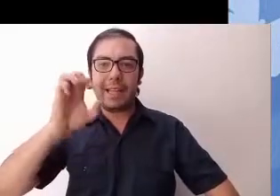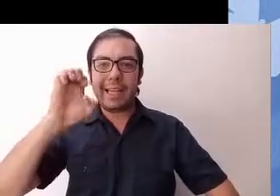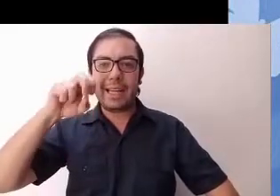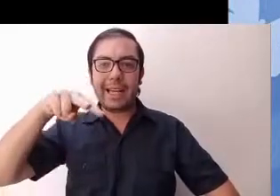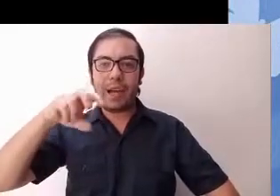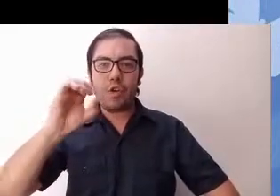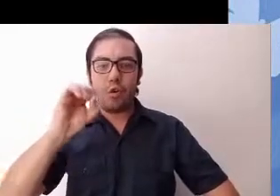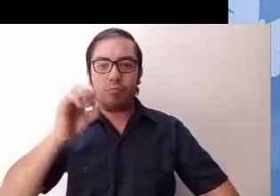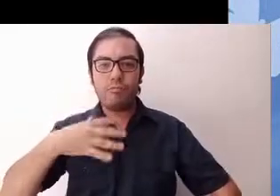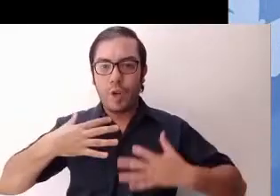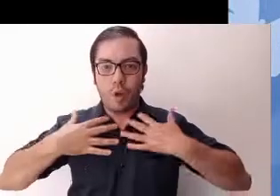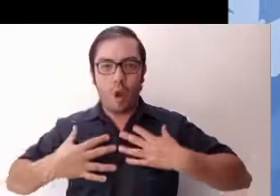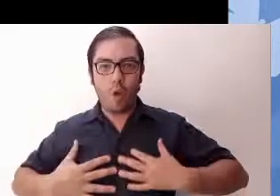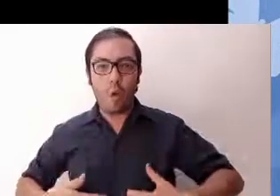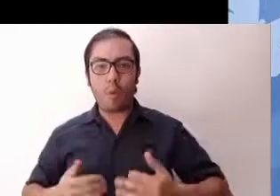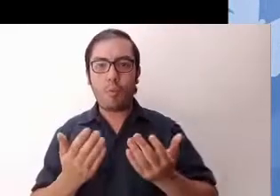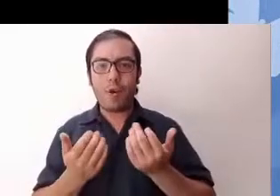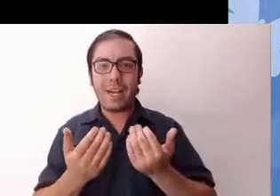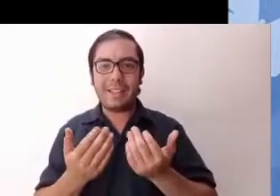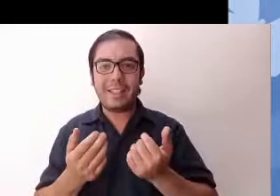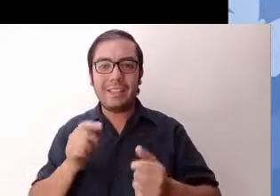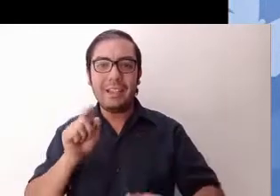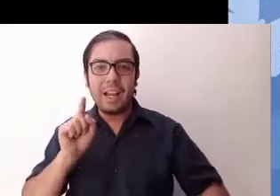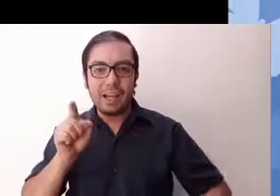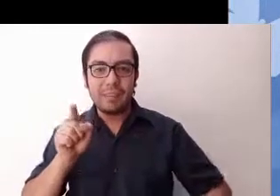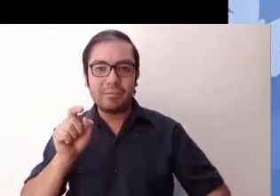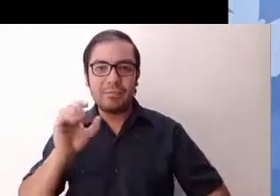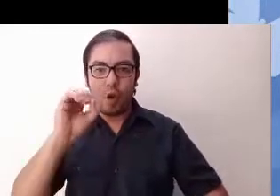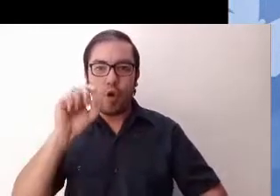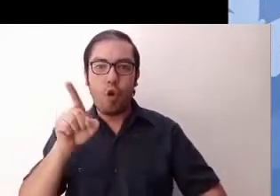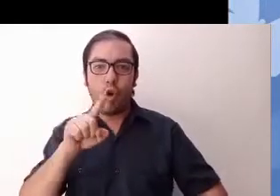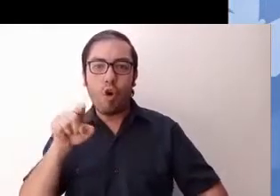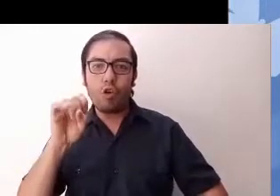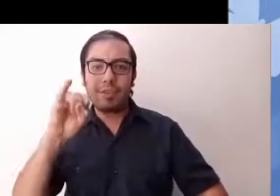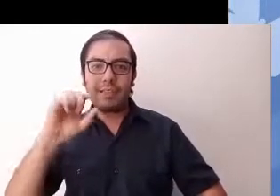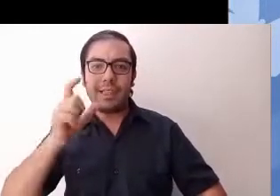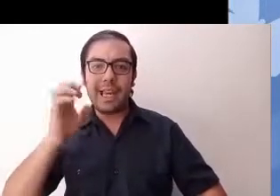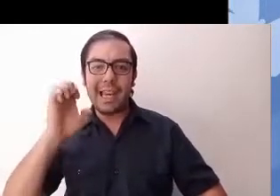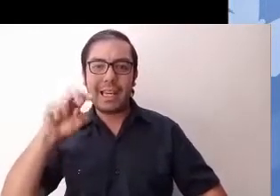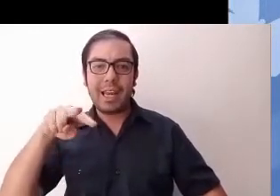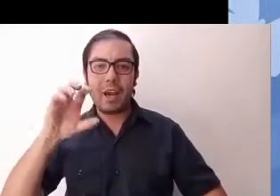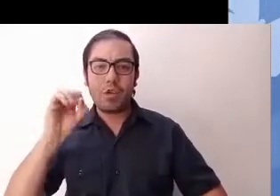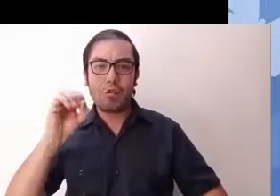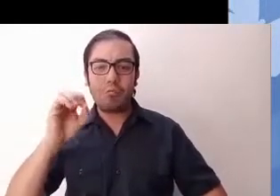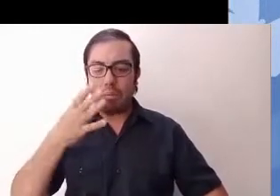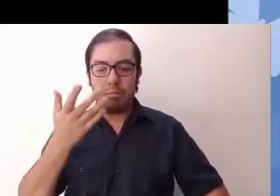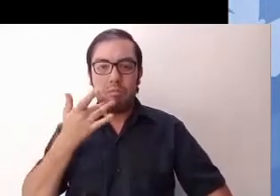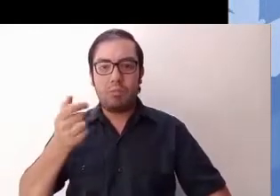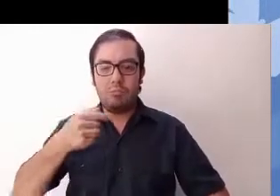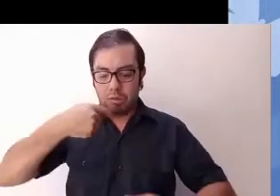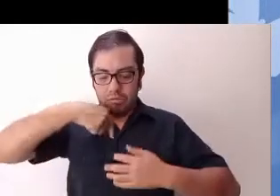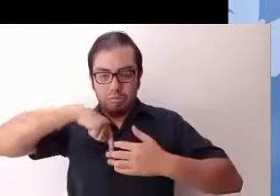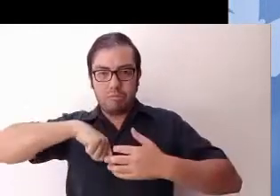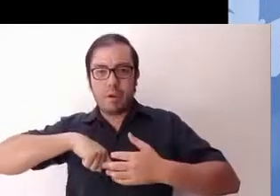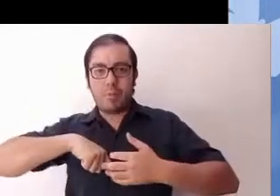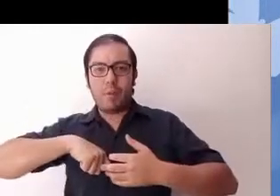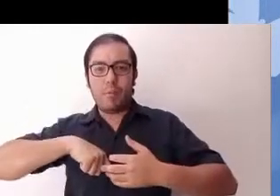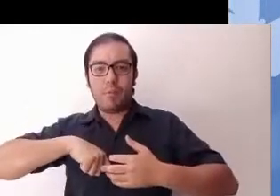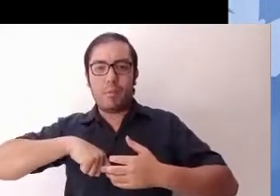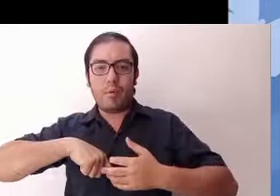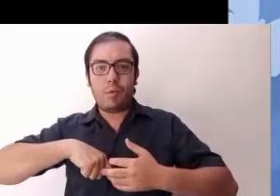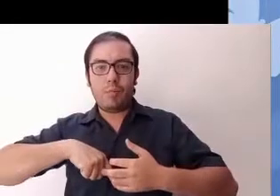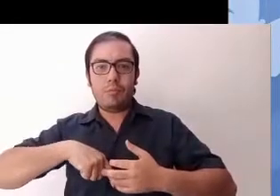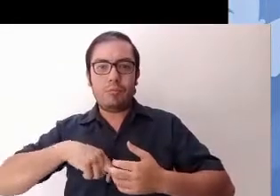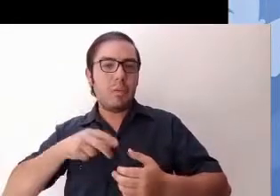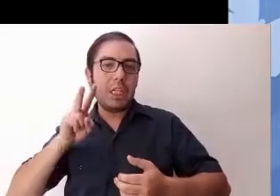necesitamos oxígeno para nuestra función normal. Sin oxígeno, nuestras células morirían. Por lo tanto,